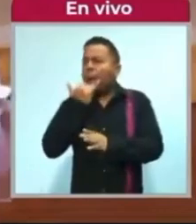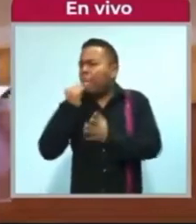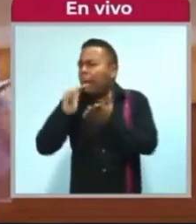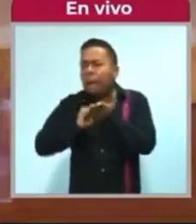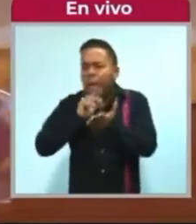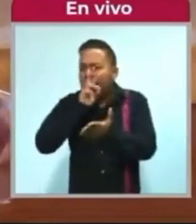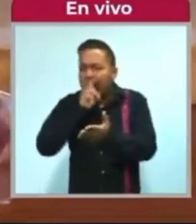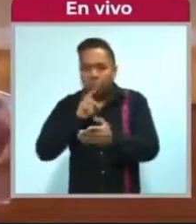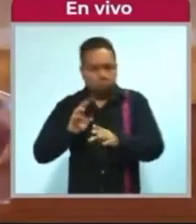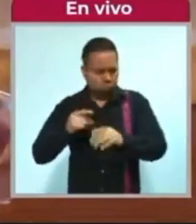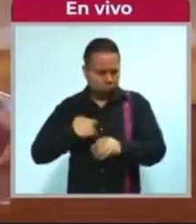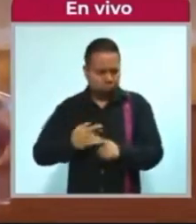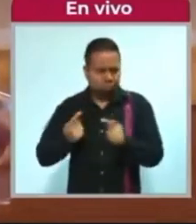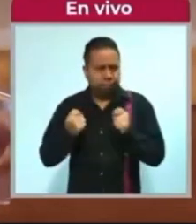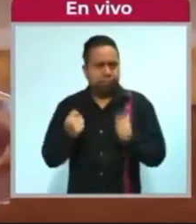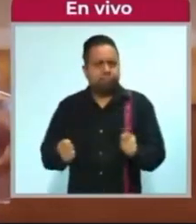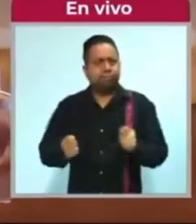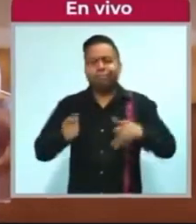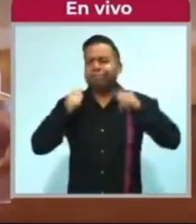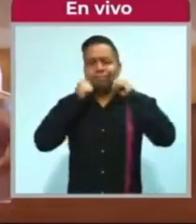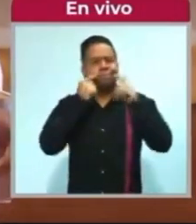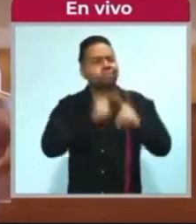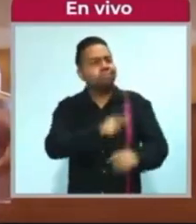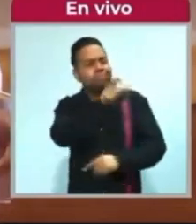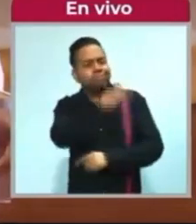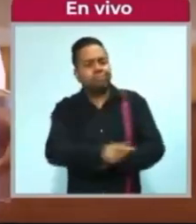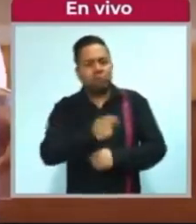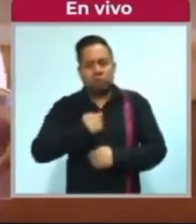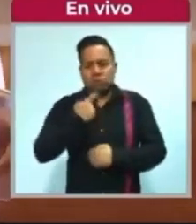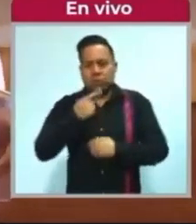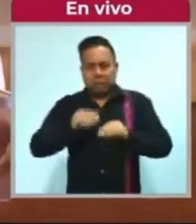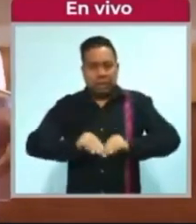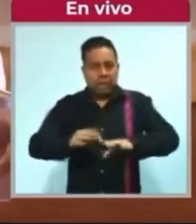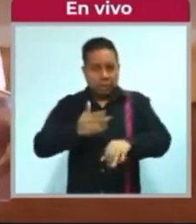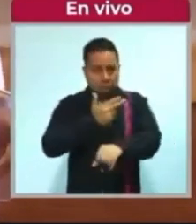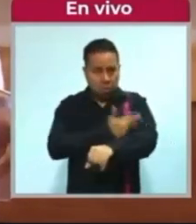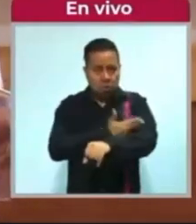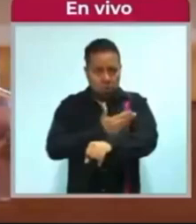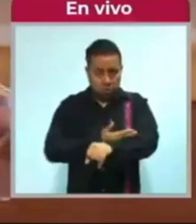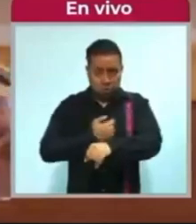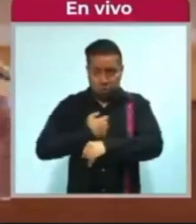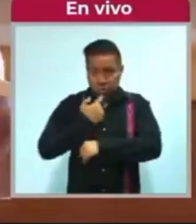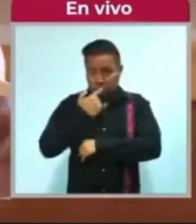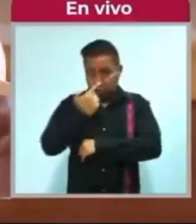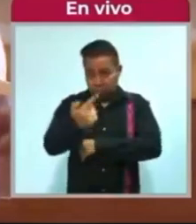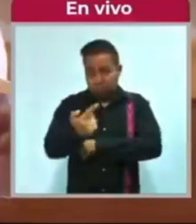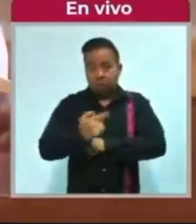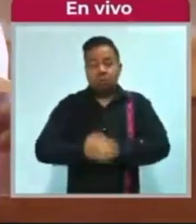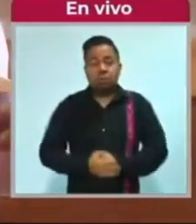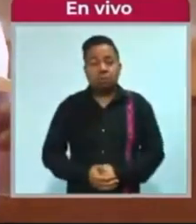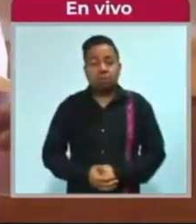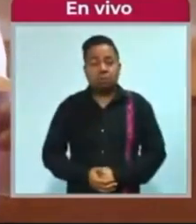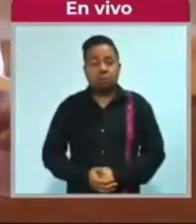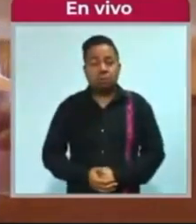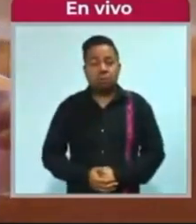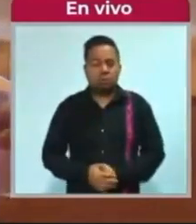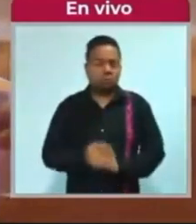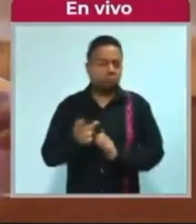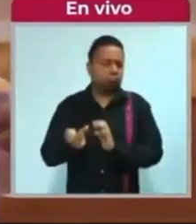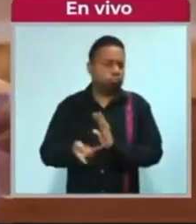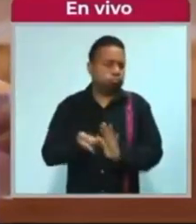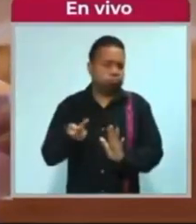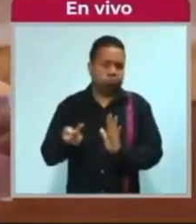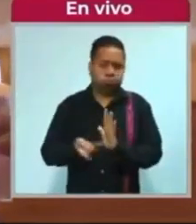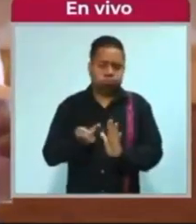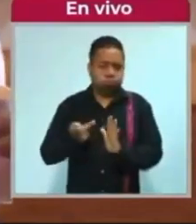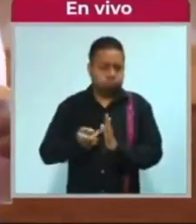sea quien sea, yo lo expresé muy claramente en muchas